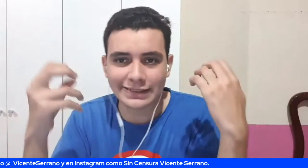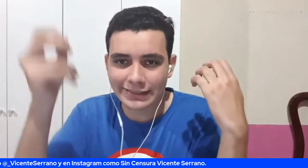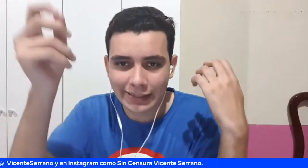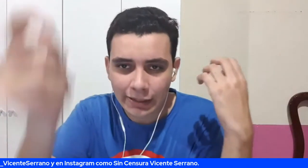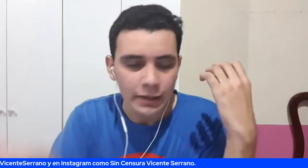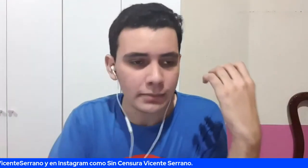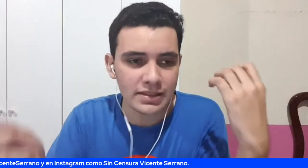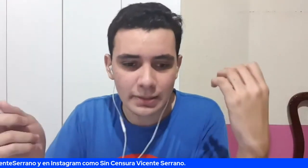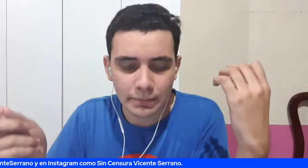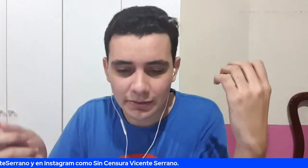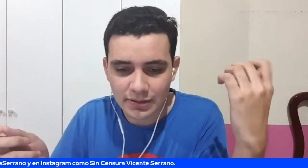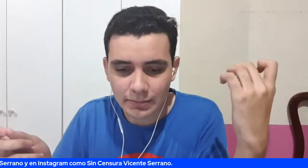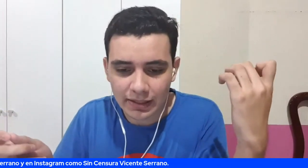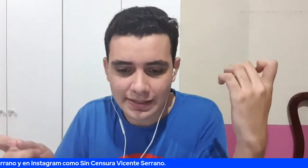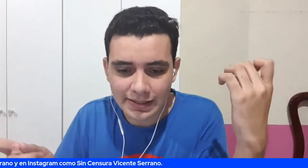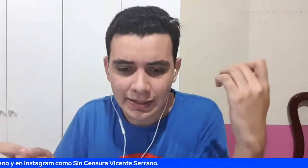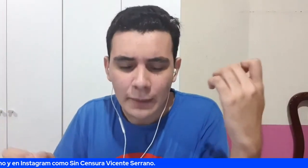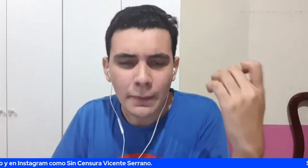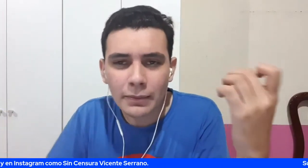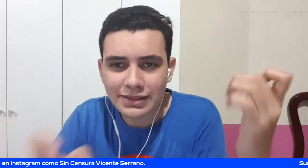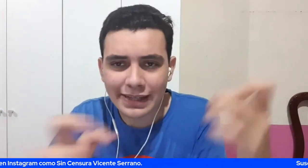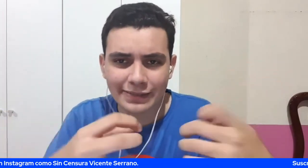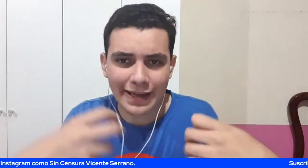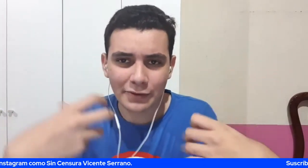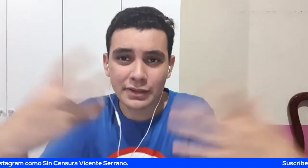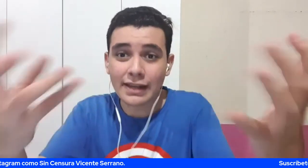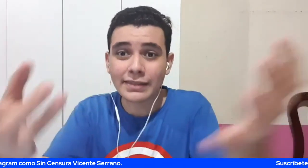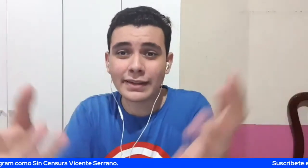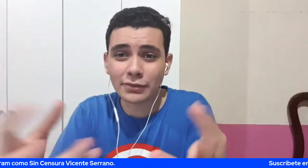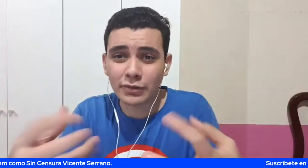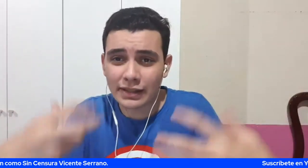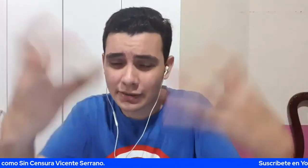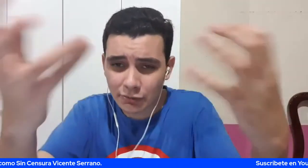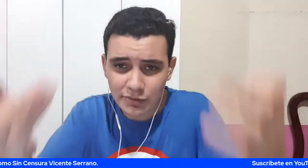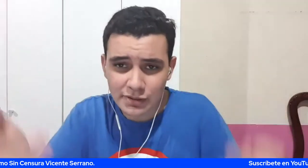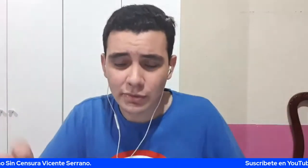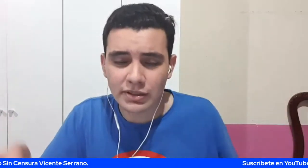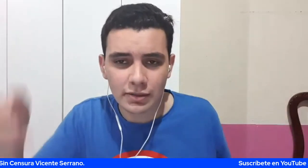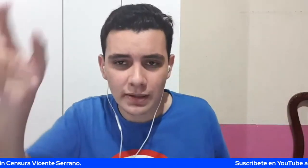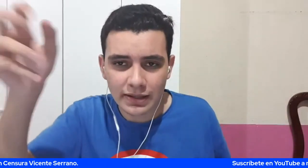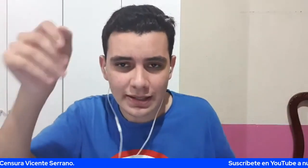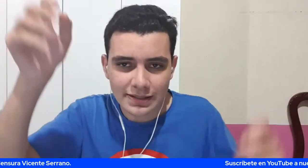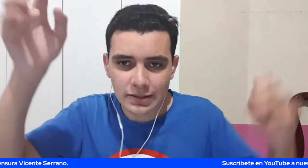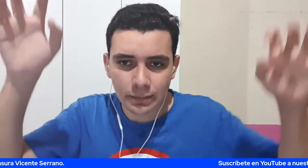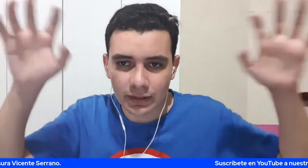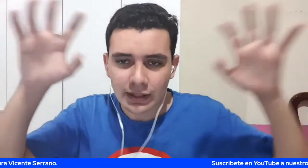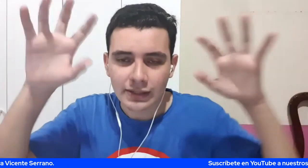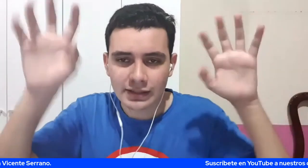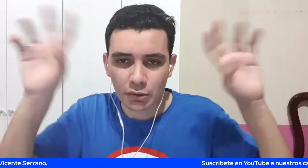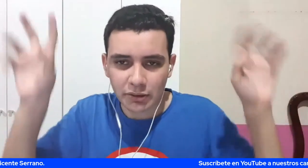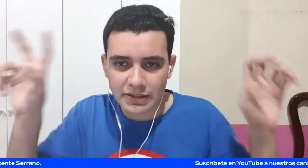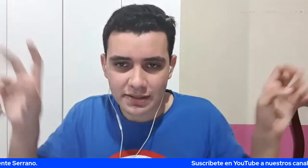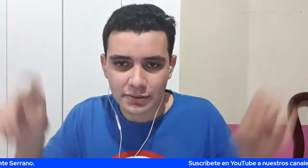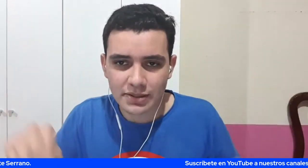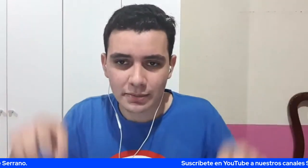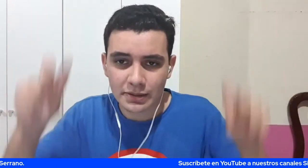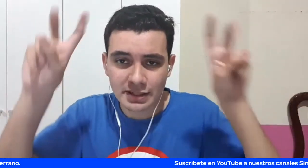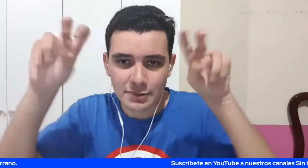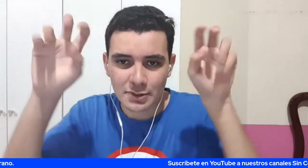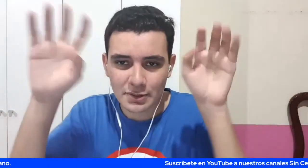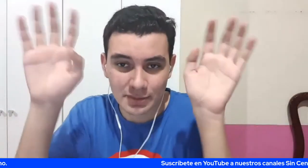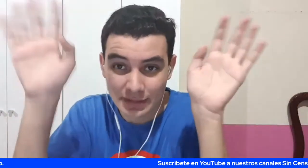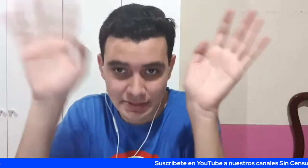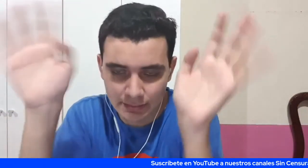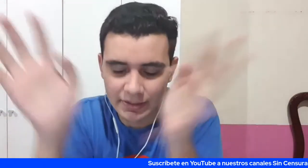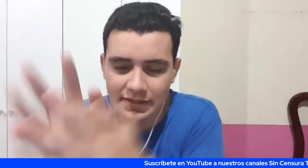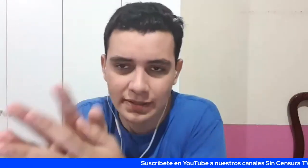y también un aspecto sumamente revelador, que cuando el presidente se refiere a este punto del altruismo, no lo